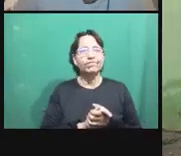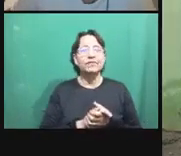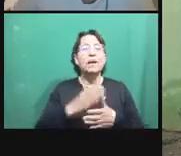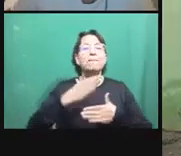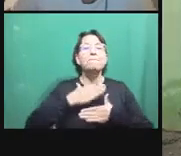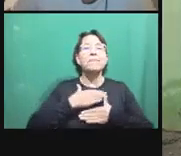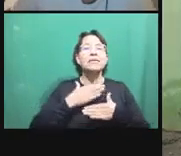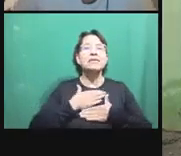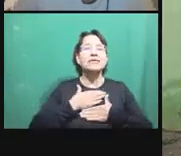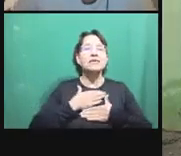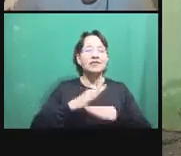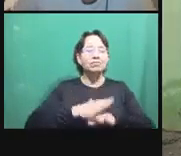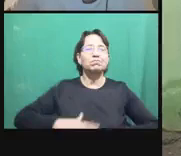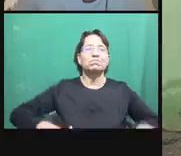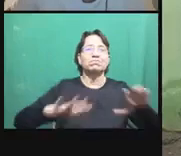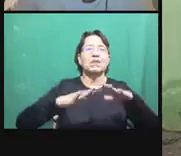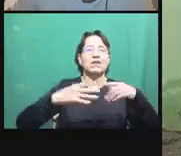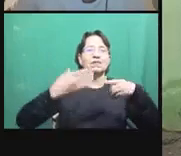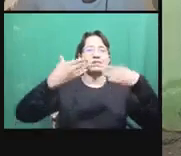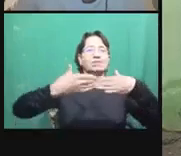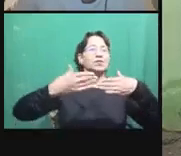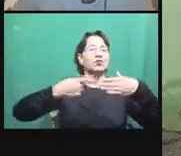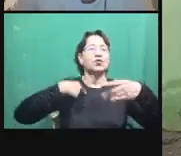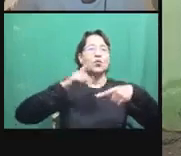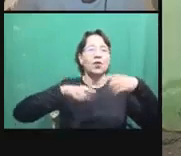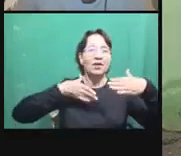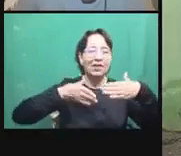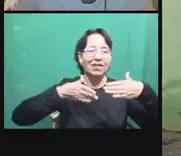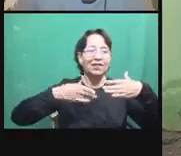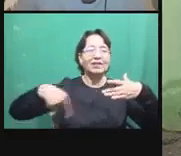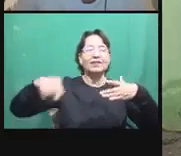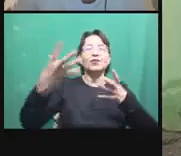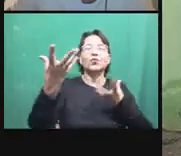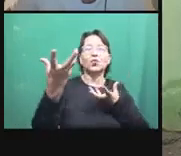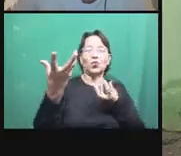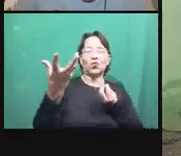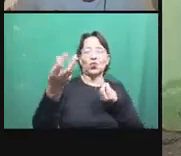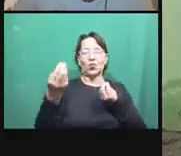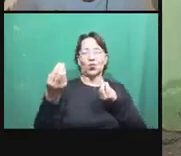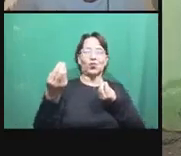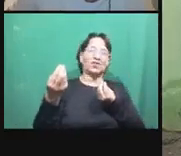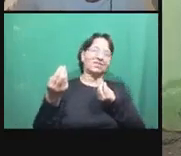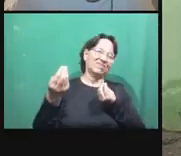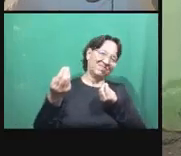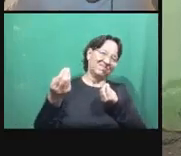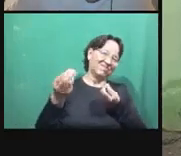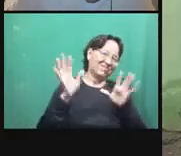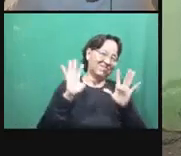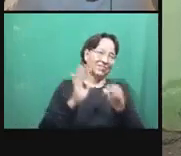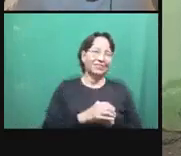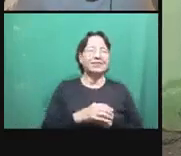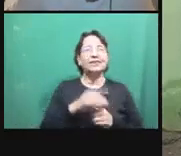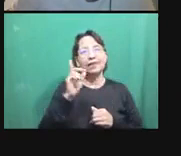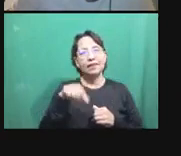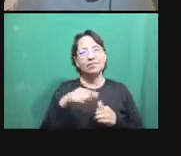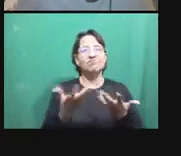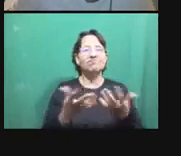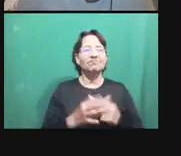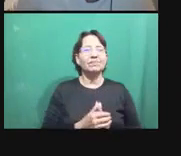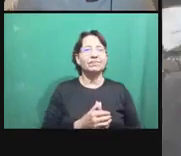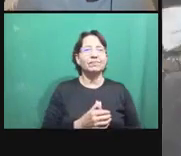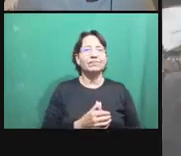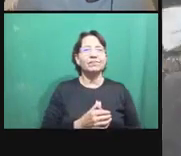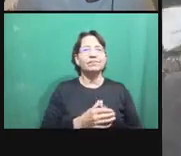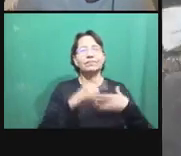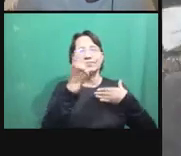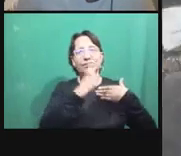fronteras invisibles o ideológicas entre grupos opuestos, pandillas, grupos armados, y que también incluye el